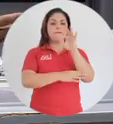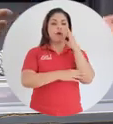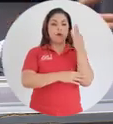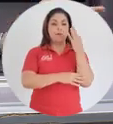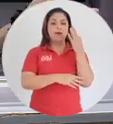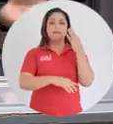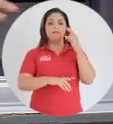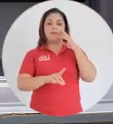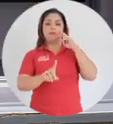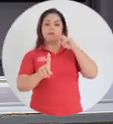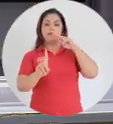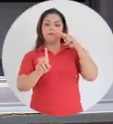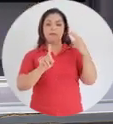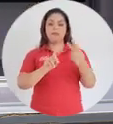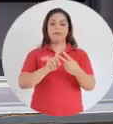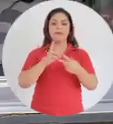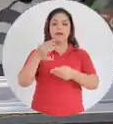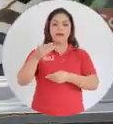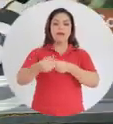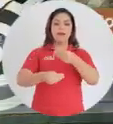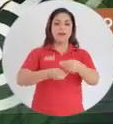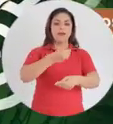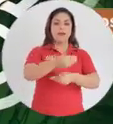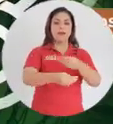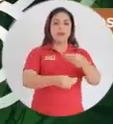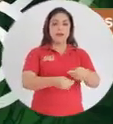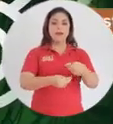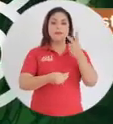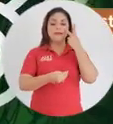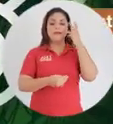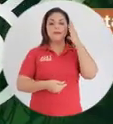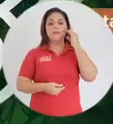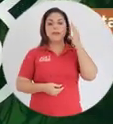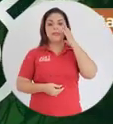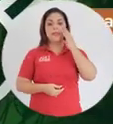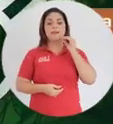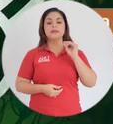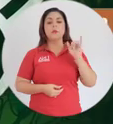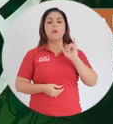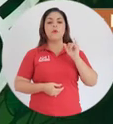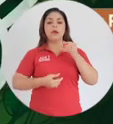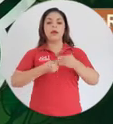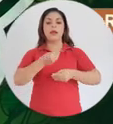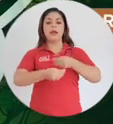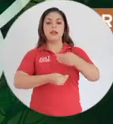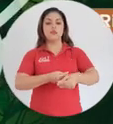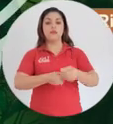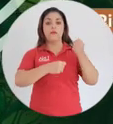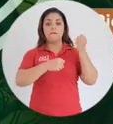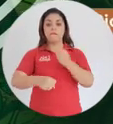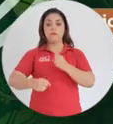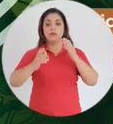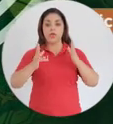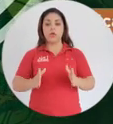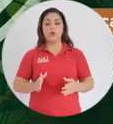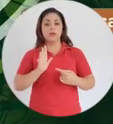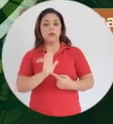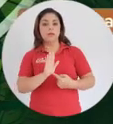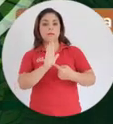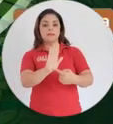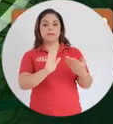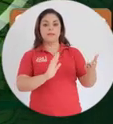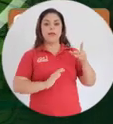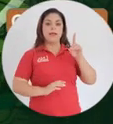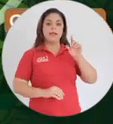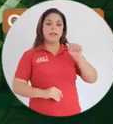también desde una perspectiva intergeneracional se amalgama con la experiencia de una generación fundadora como la que